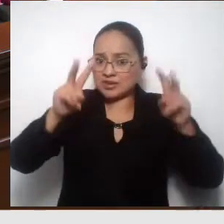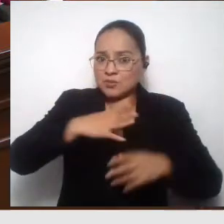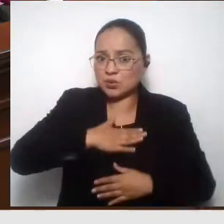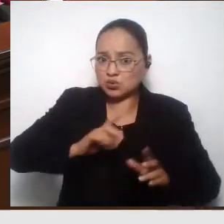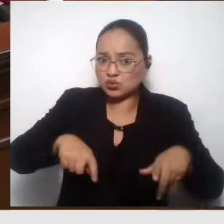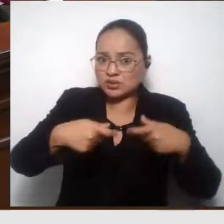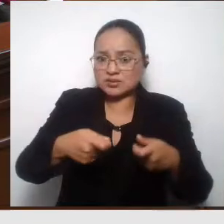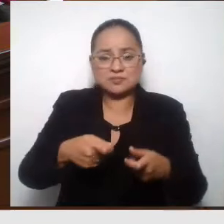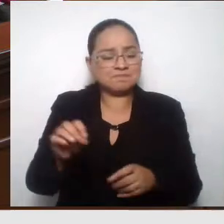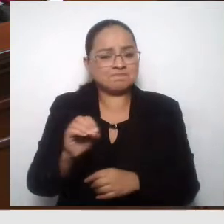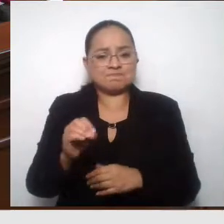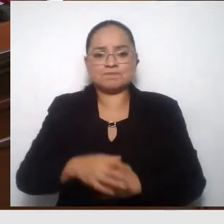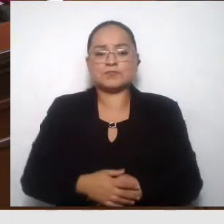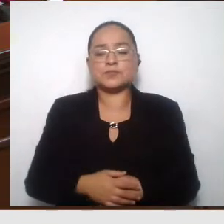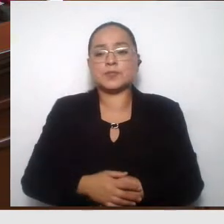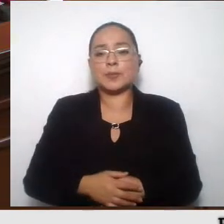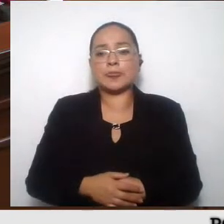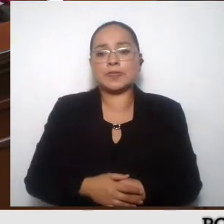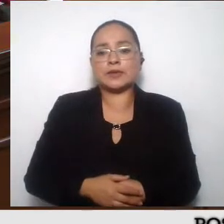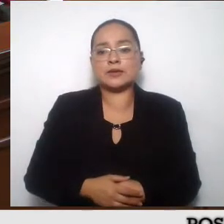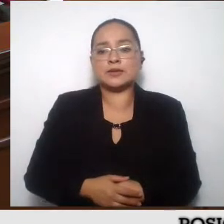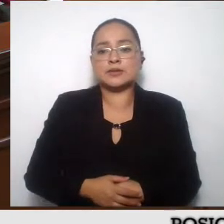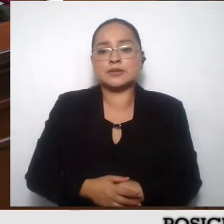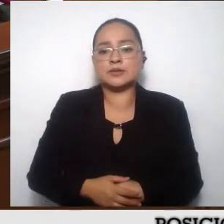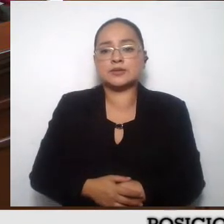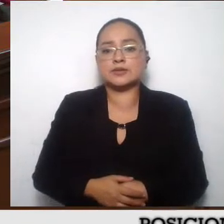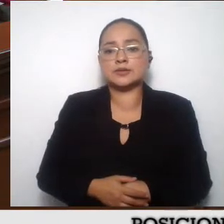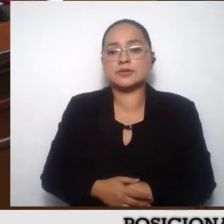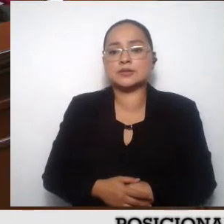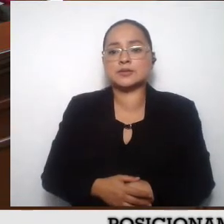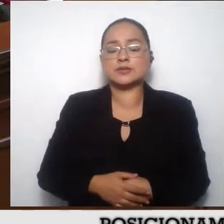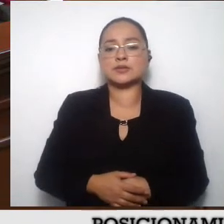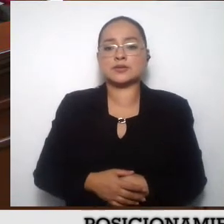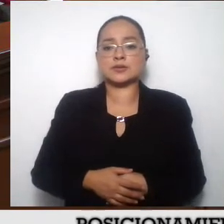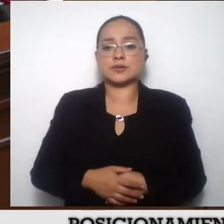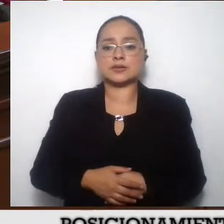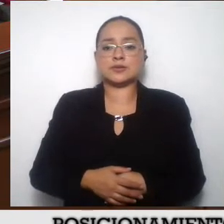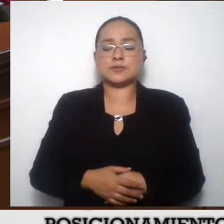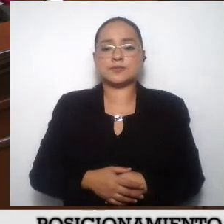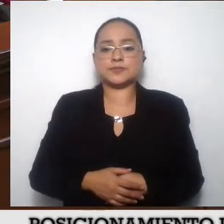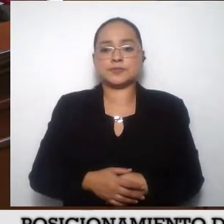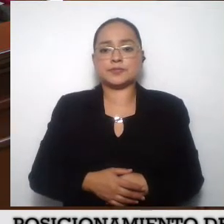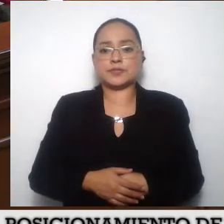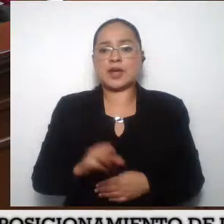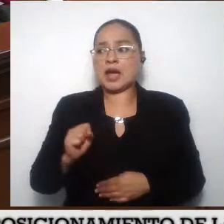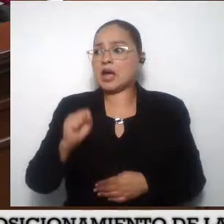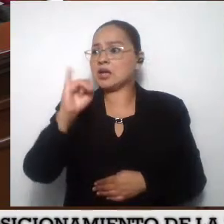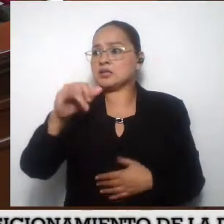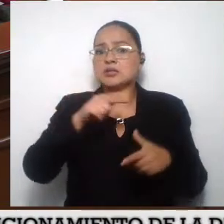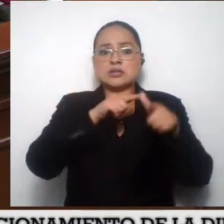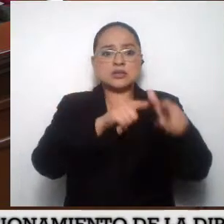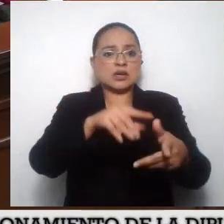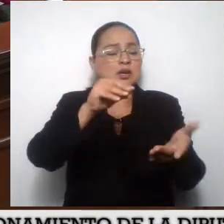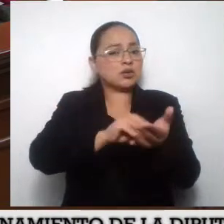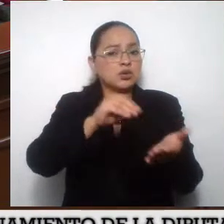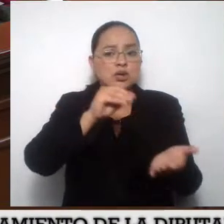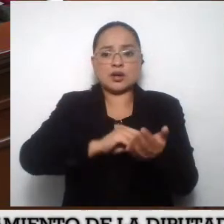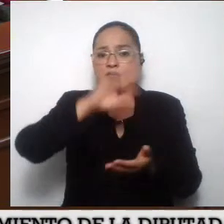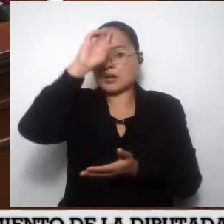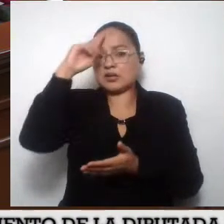es delicado, pues de una u otra forma se alienta la impunidad, la apatía por asistir a